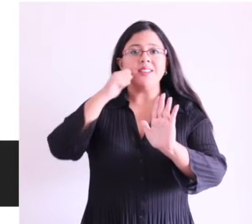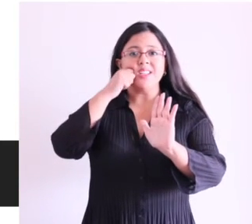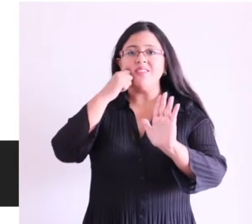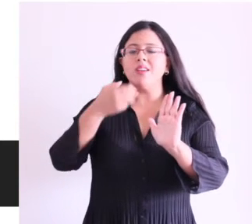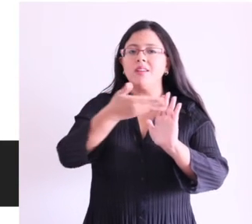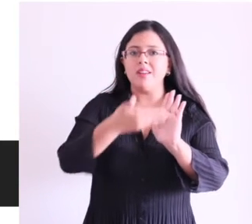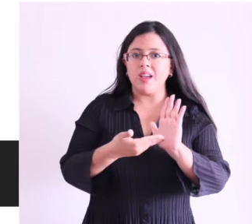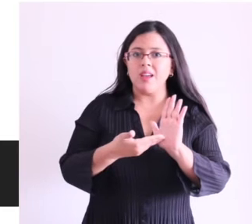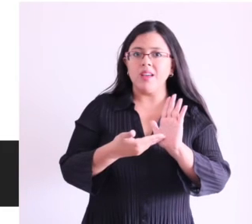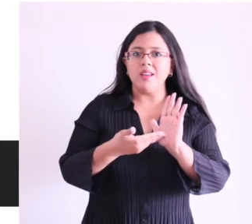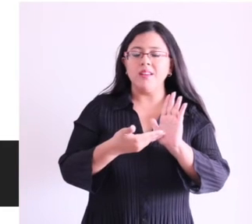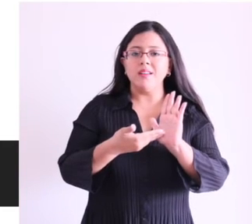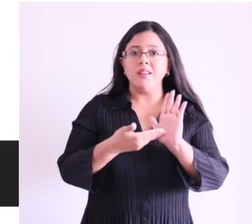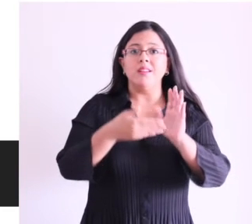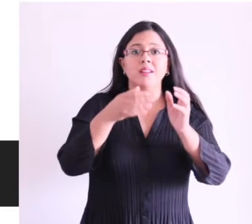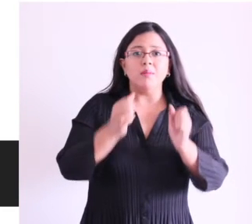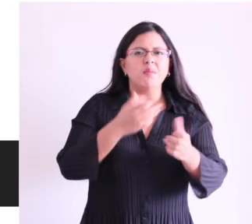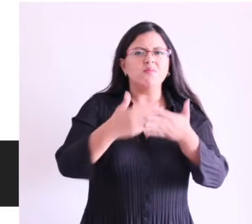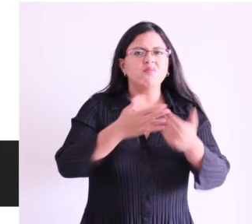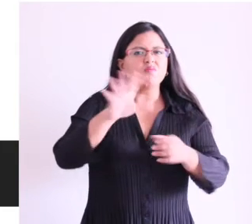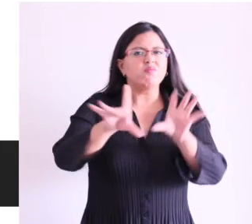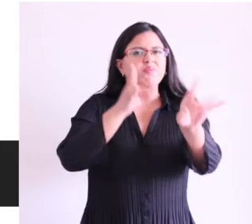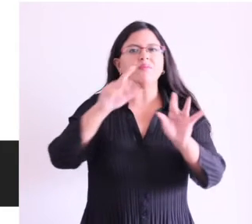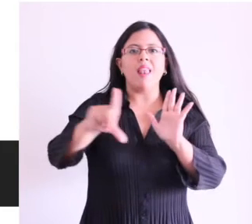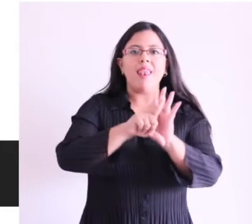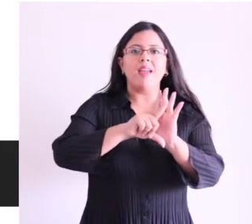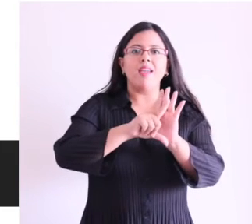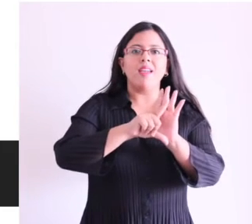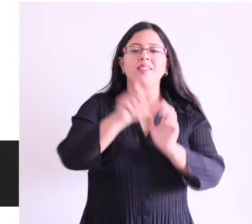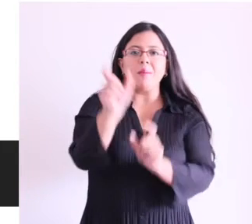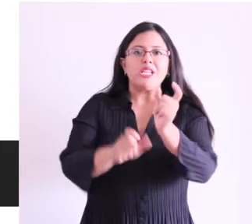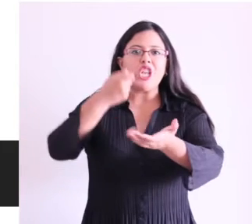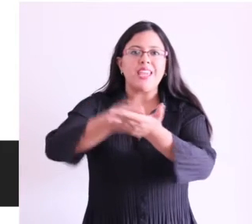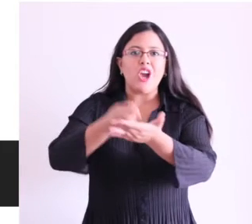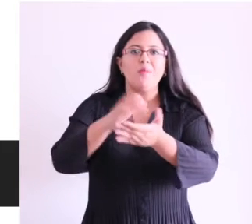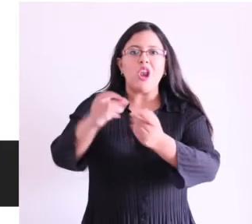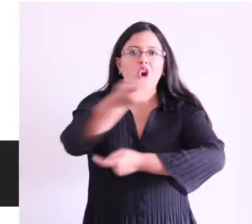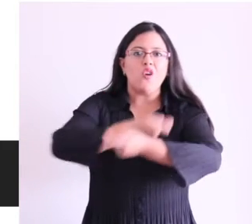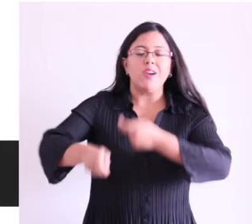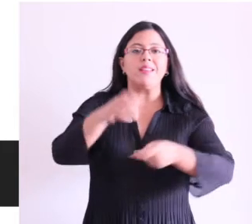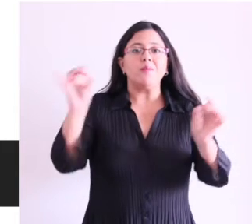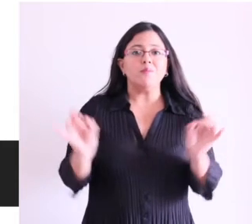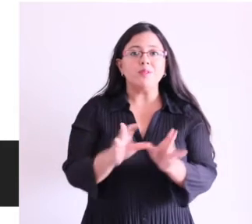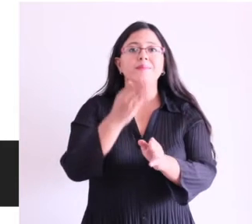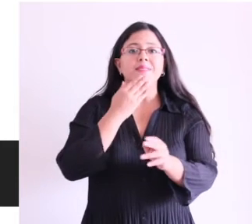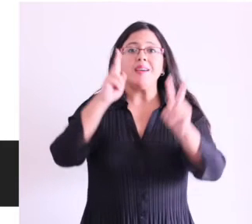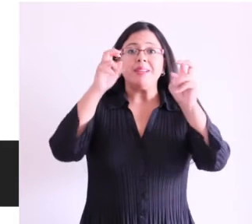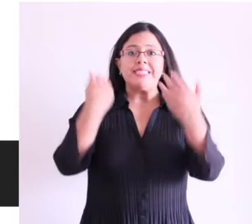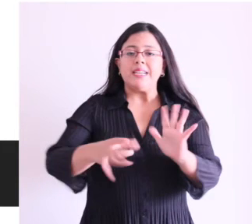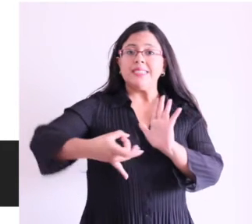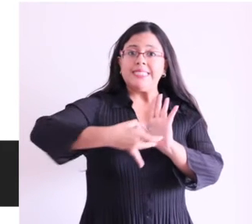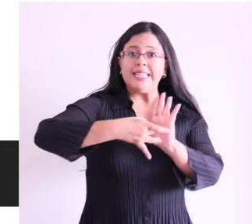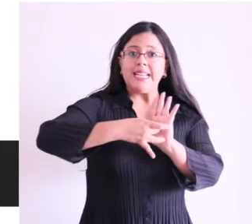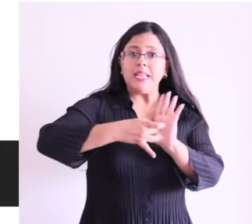otorgan derechos y deberes las podemos encontrar en la ley del consumidor. También a la vez podemos, por ejemplo, en la comisión de un